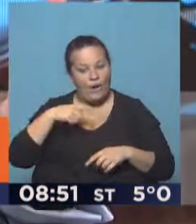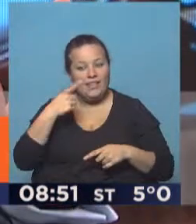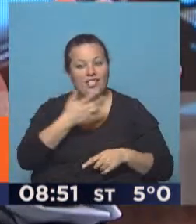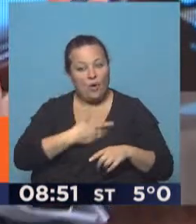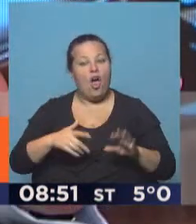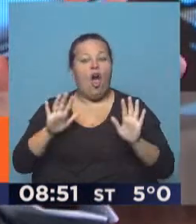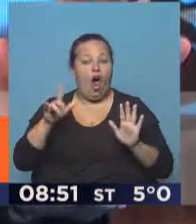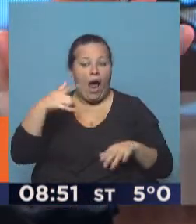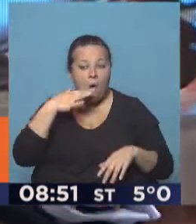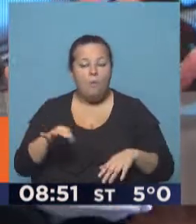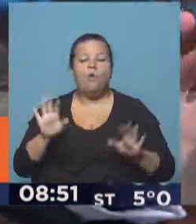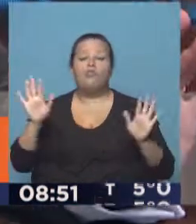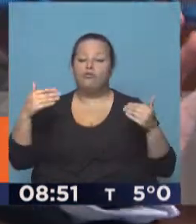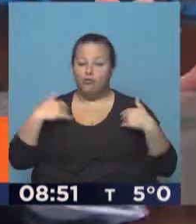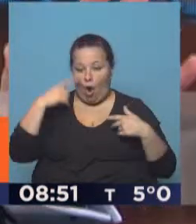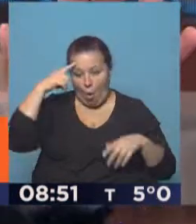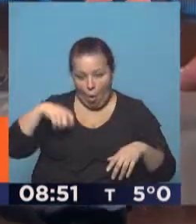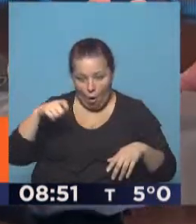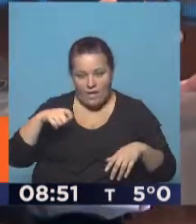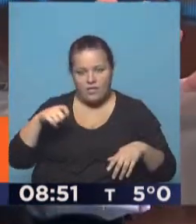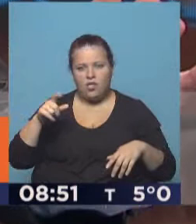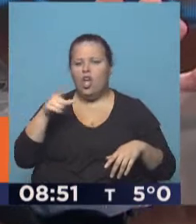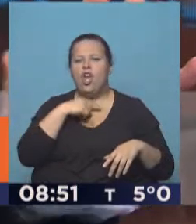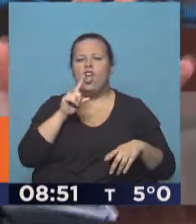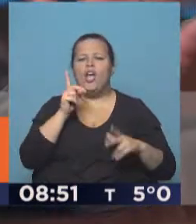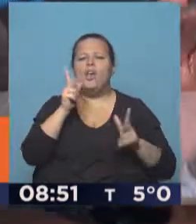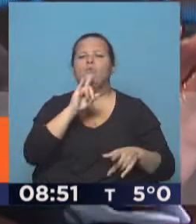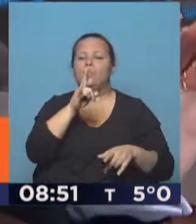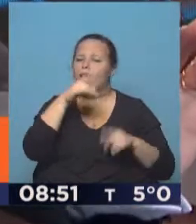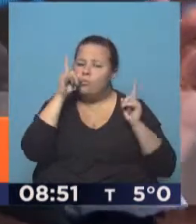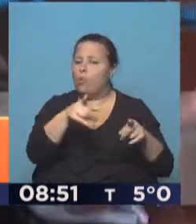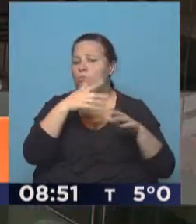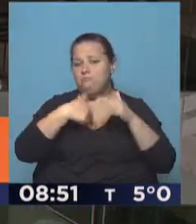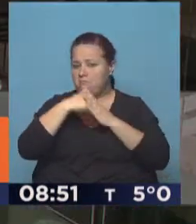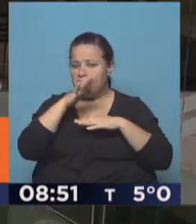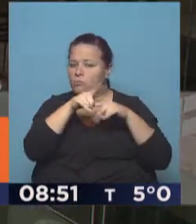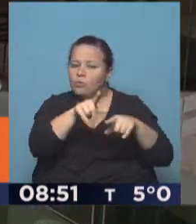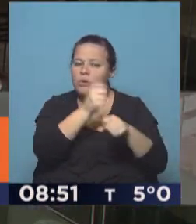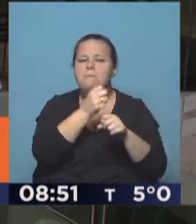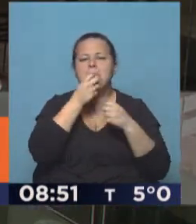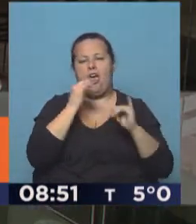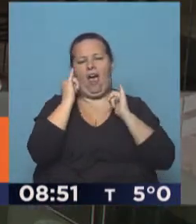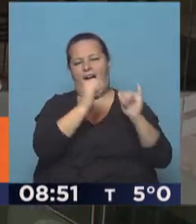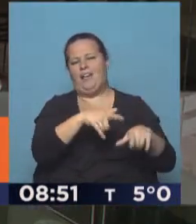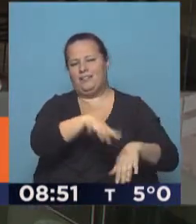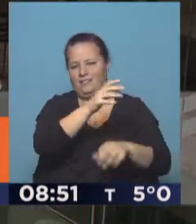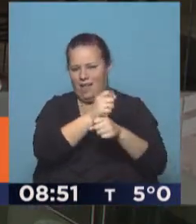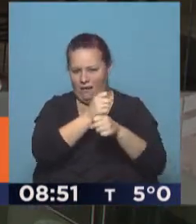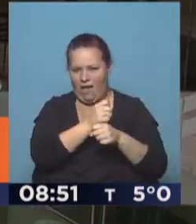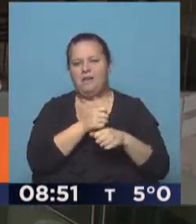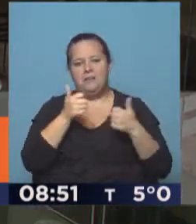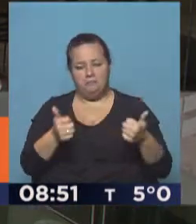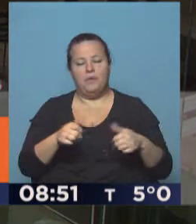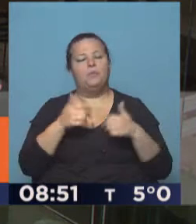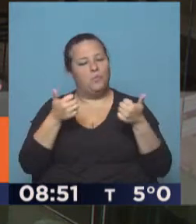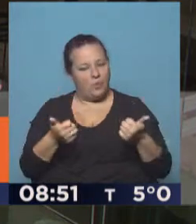gobierno, y espero que así lo haga. Dice, yo a los jueces no les quiero decir lo que tengan que hacer, hagan lo que tengan que hacer. Es el mejor mensaje que se le pueden dar a los jueces. Bien.